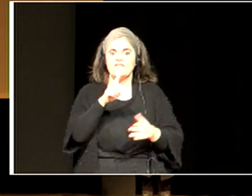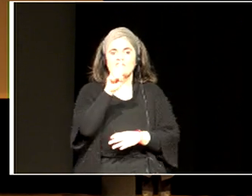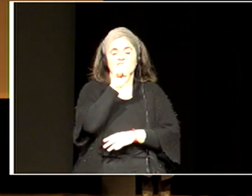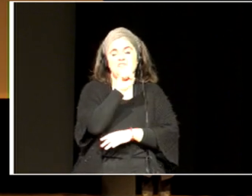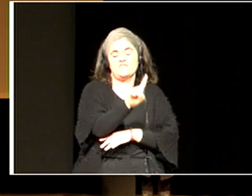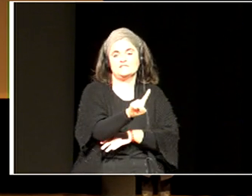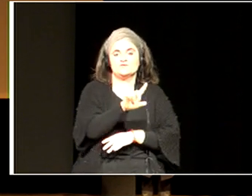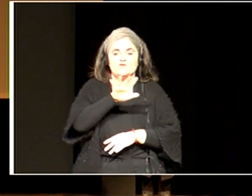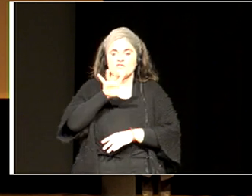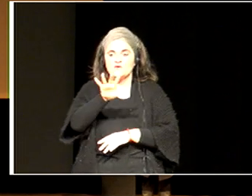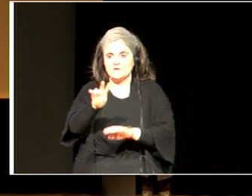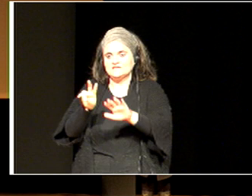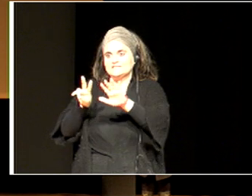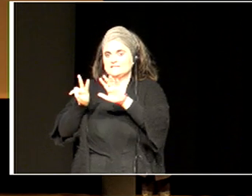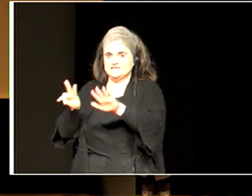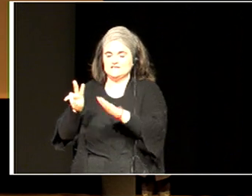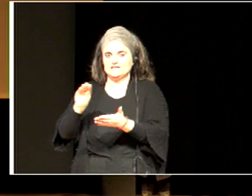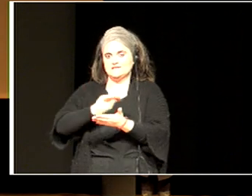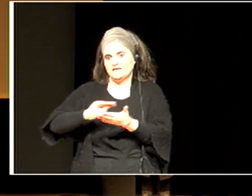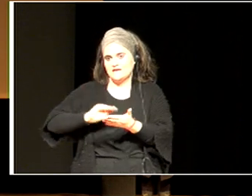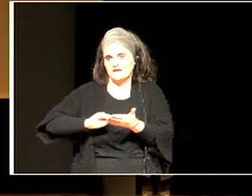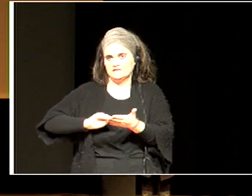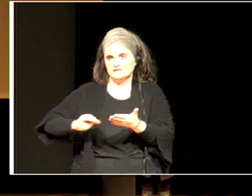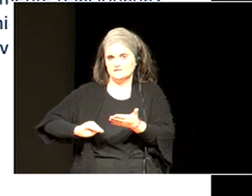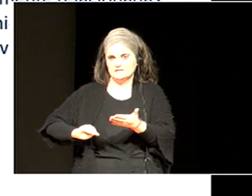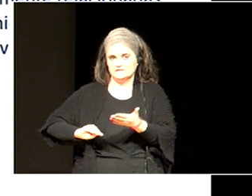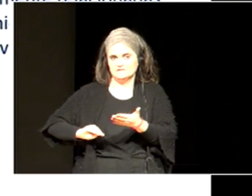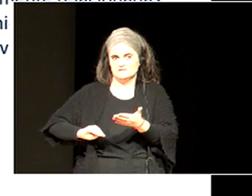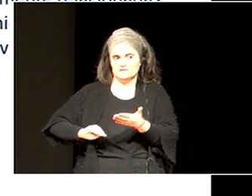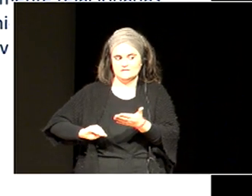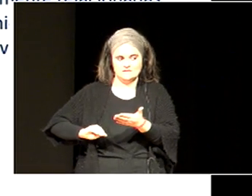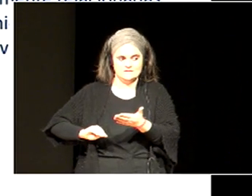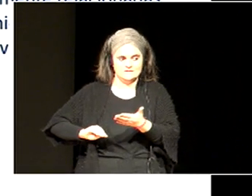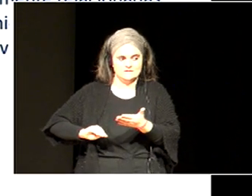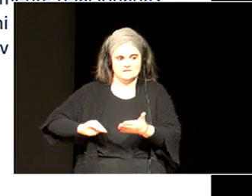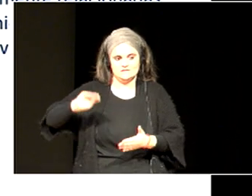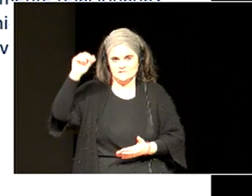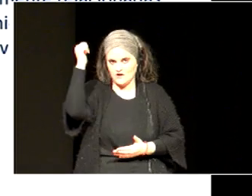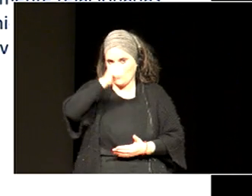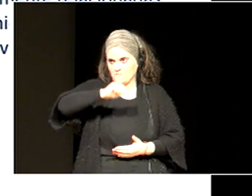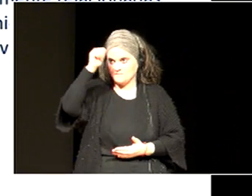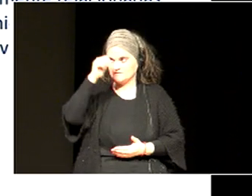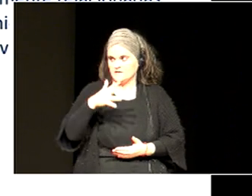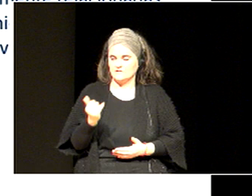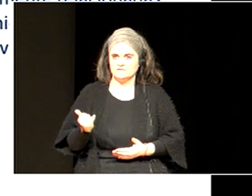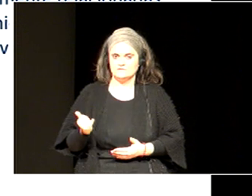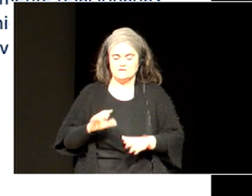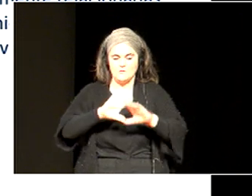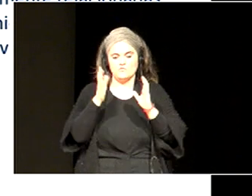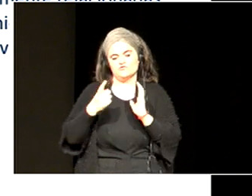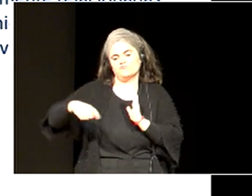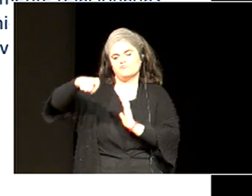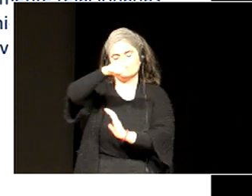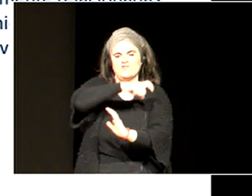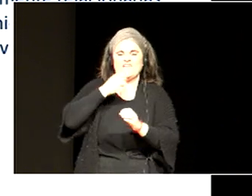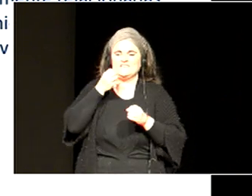autores nombrados en el libro de texto de literatura universal literatura de todas las zonas del mundo durante toda la